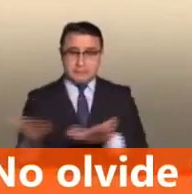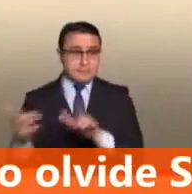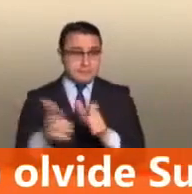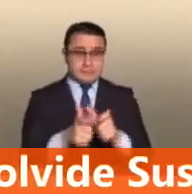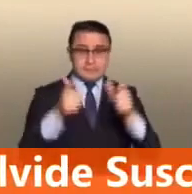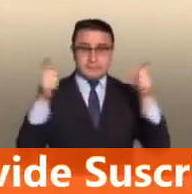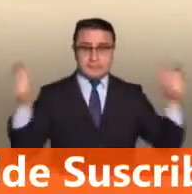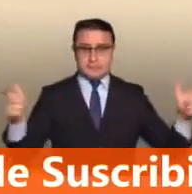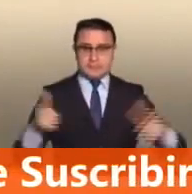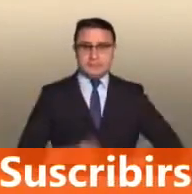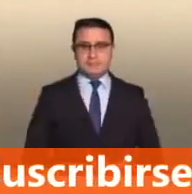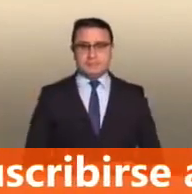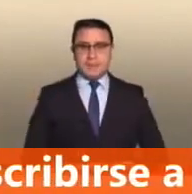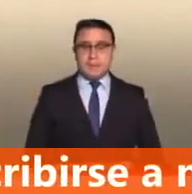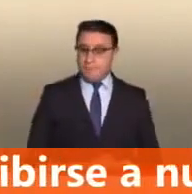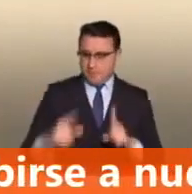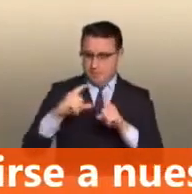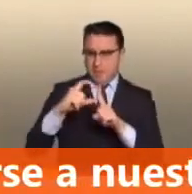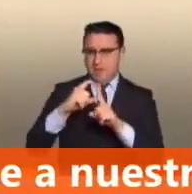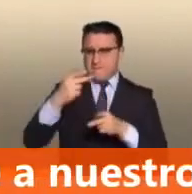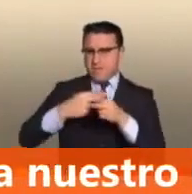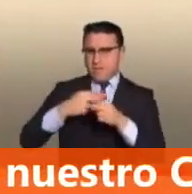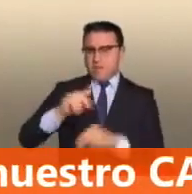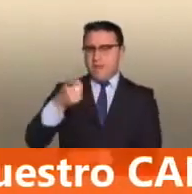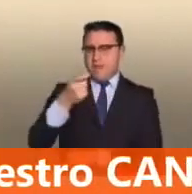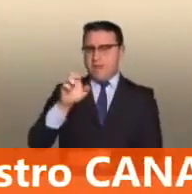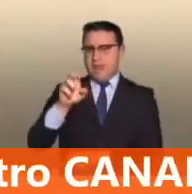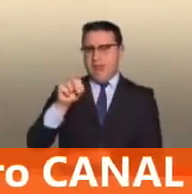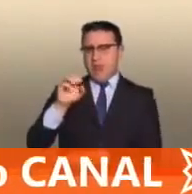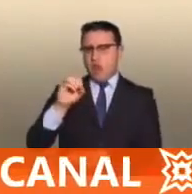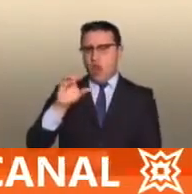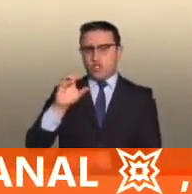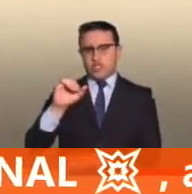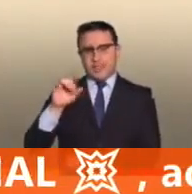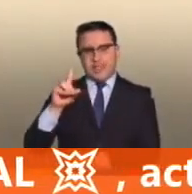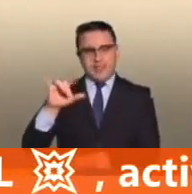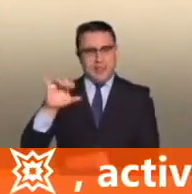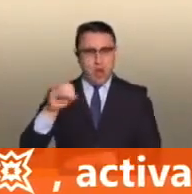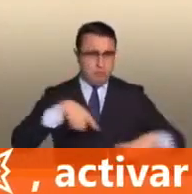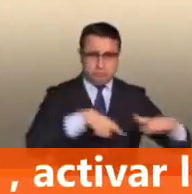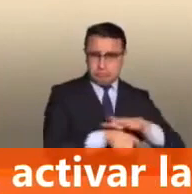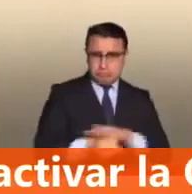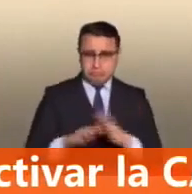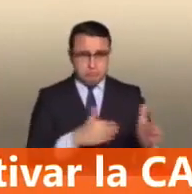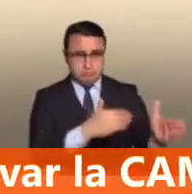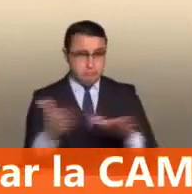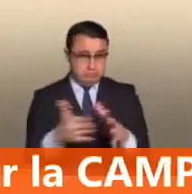Este genocidio reciente tiene un móvil político.